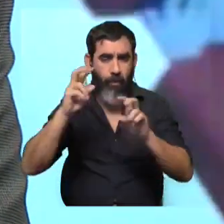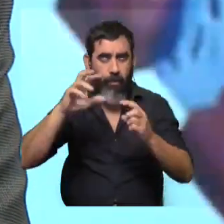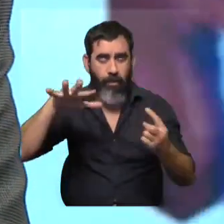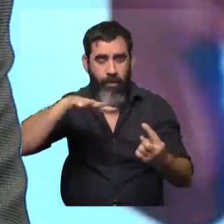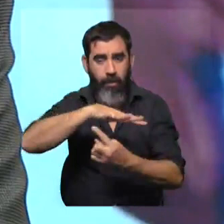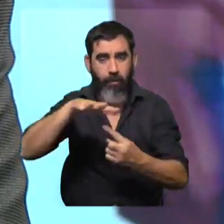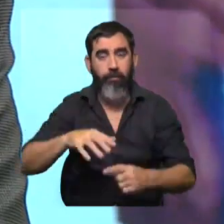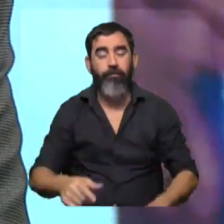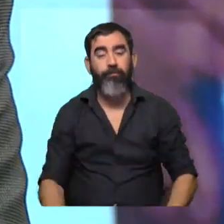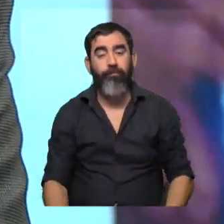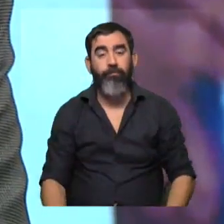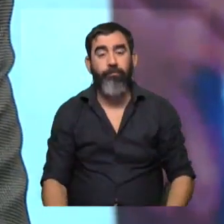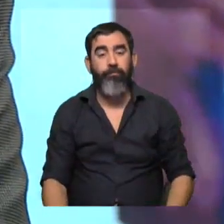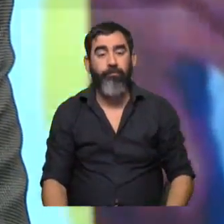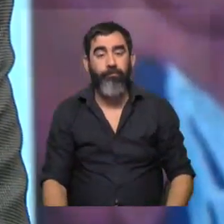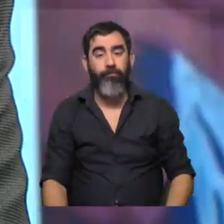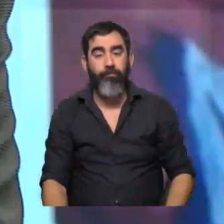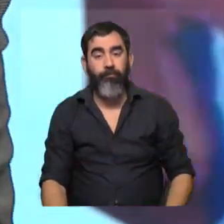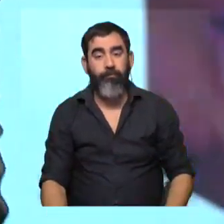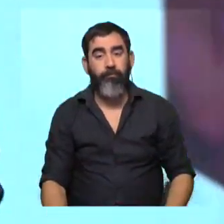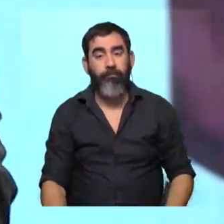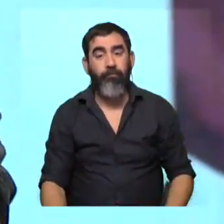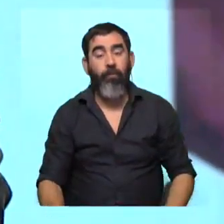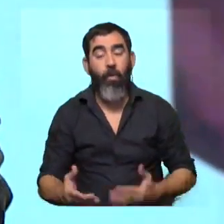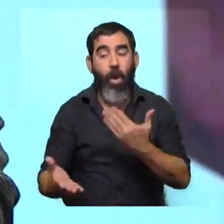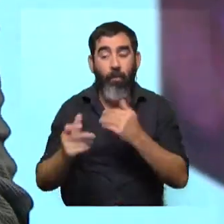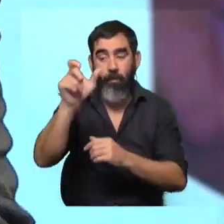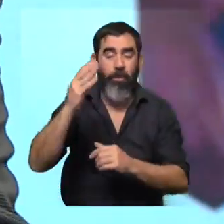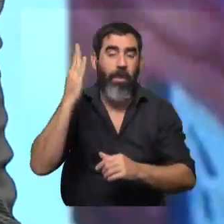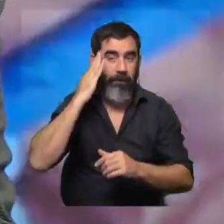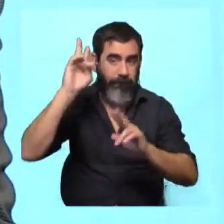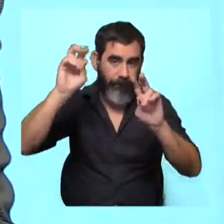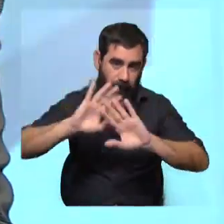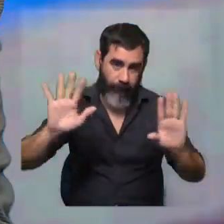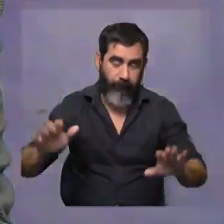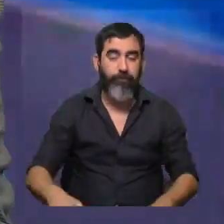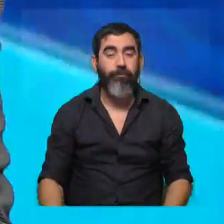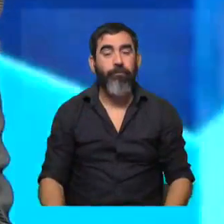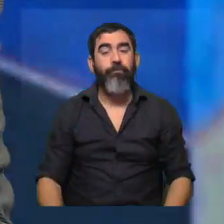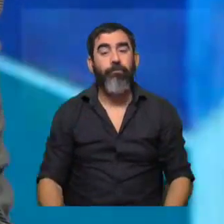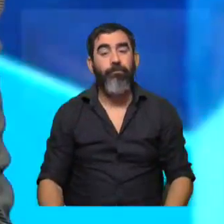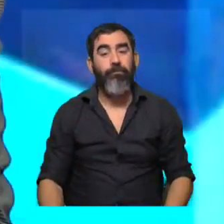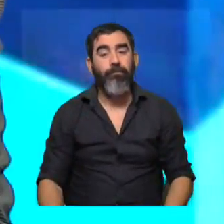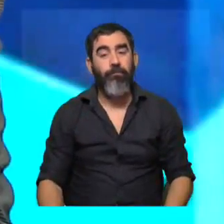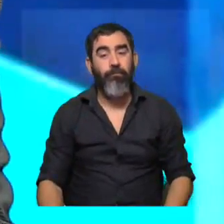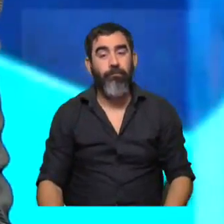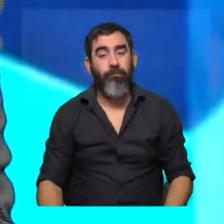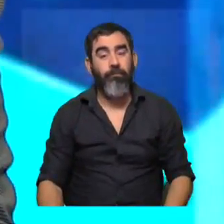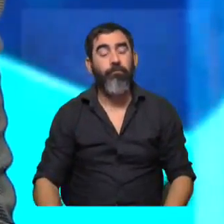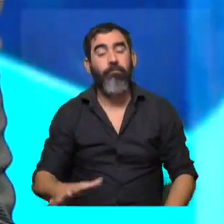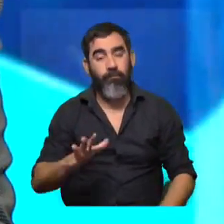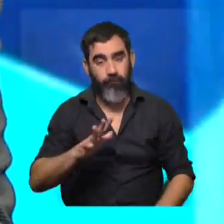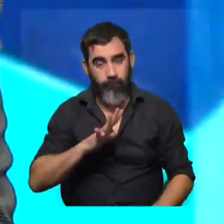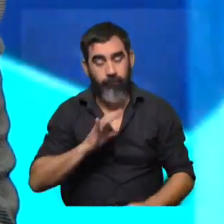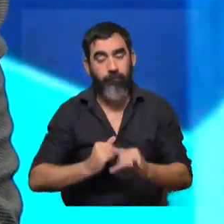eso, pero en realidad he hablado con geólogos que son los que saben del tema y creo que tenemos información